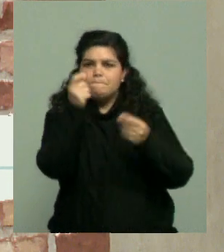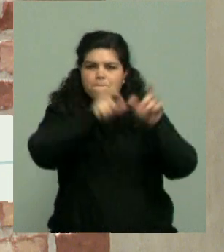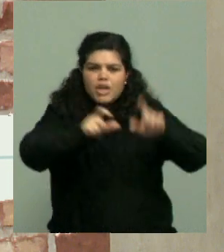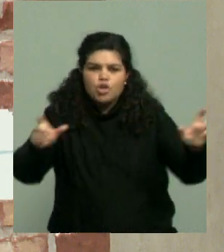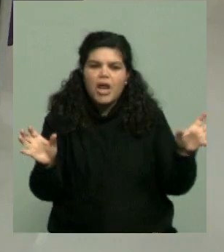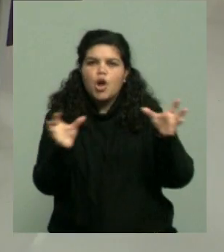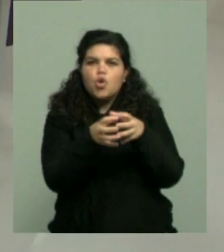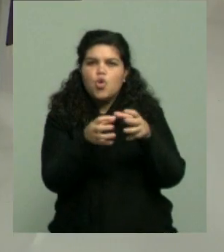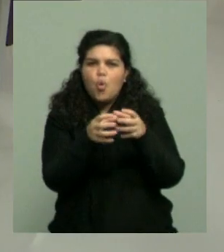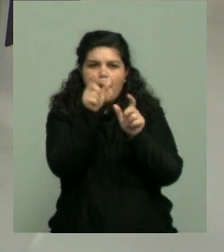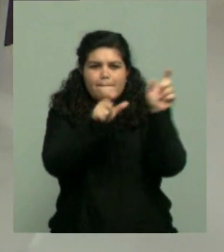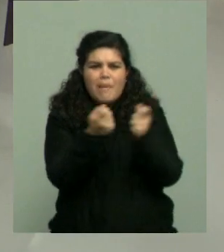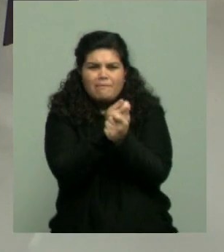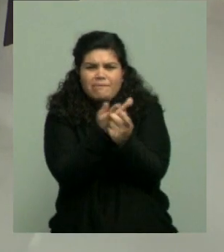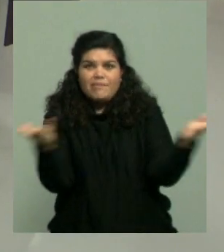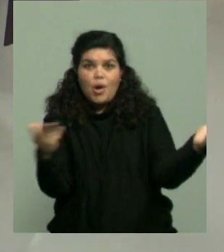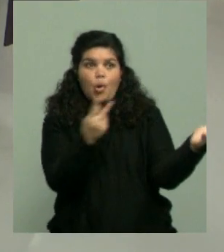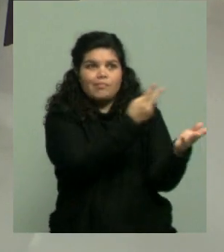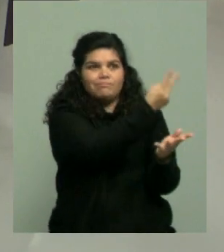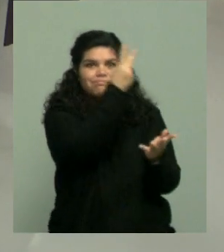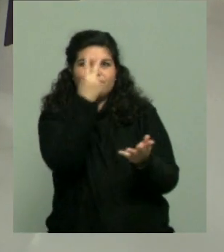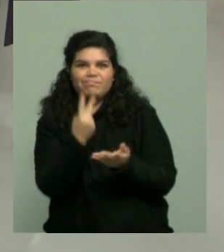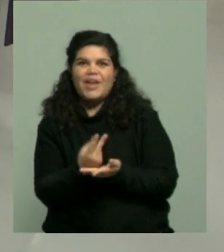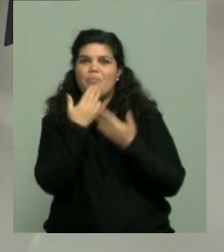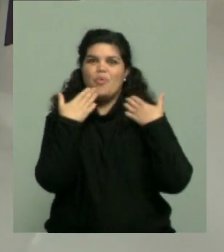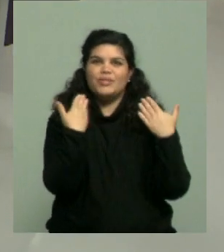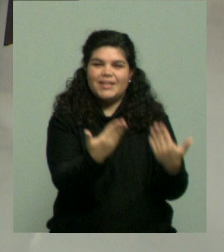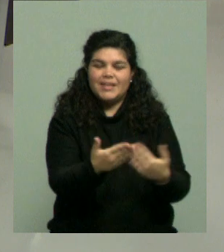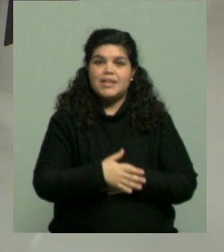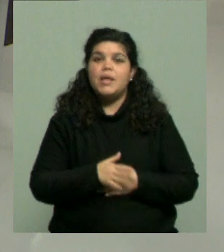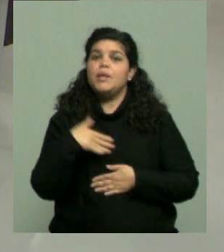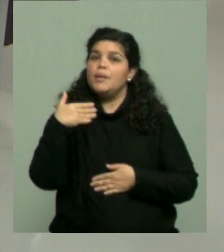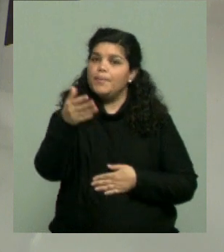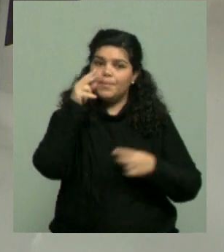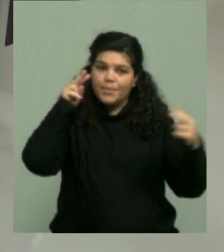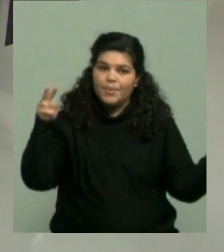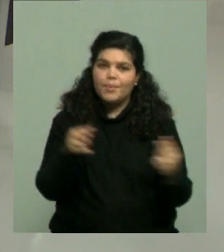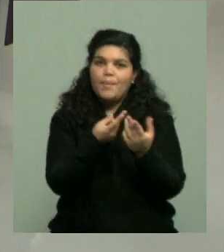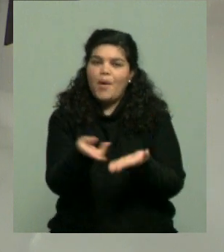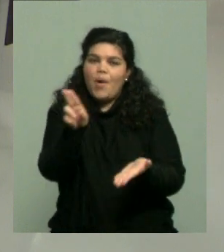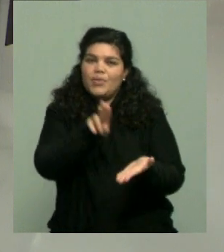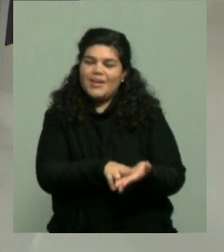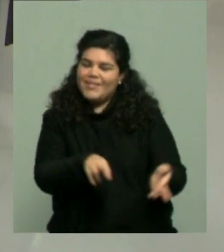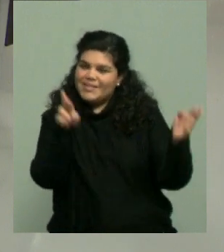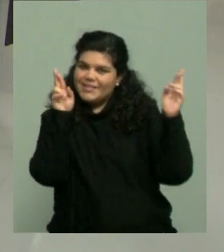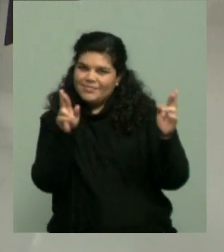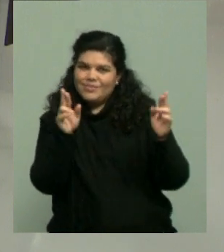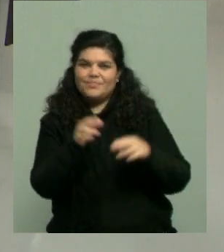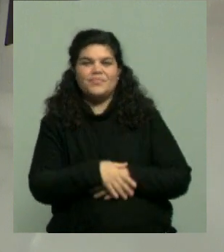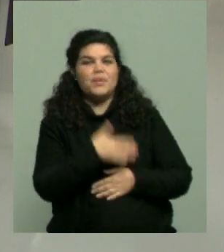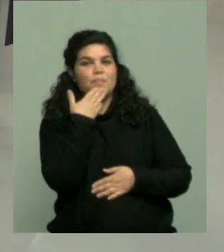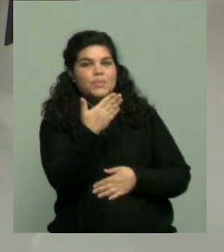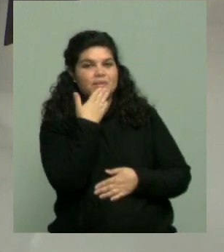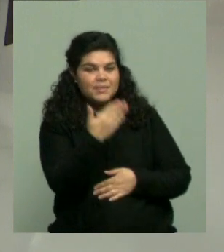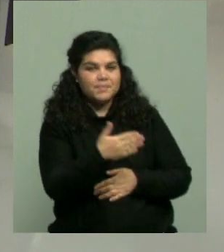que bueno, éxitos en lo que va a ser la Muchas presentación gracias. Del fin de semana. Muchas gracias. Y bueno, por el en cualquier momento seguramente los vamos a tener de vuelta. Nos Seguro. Encantó la propuesta, así que muchas gracias